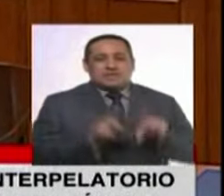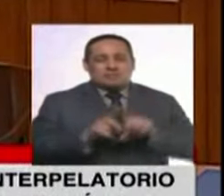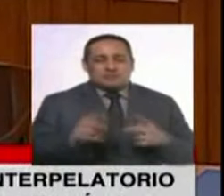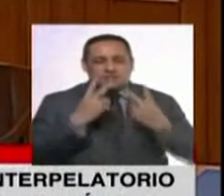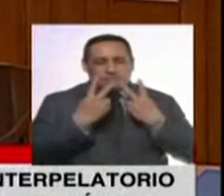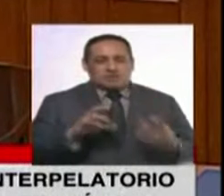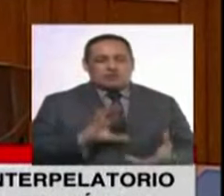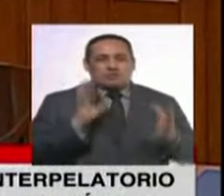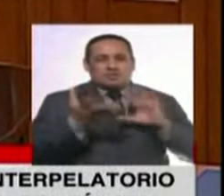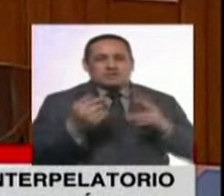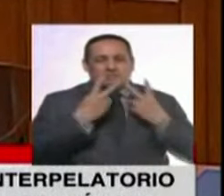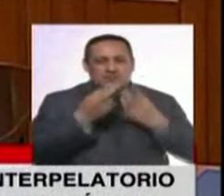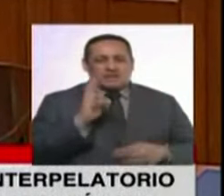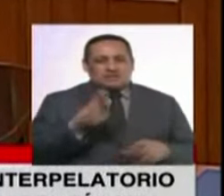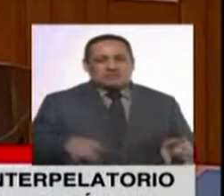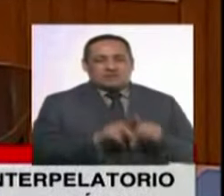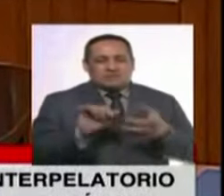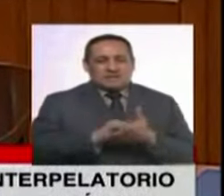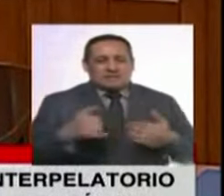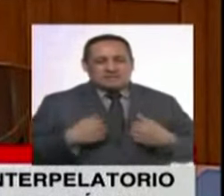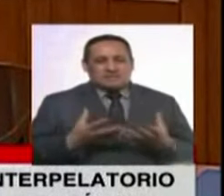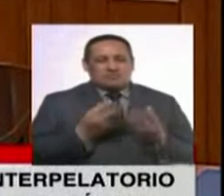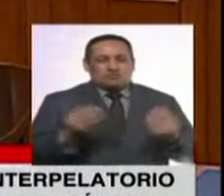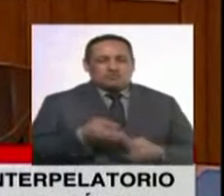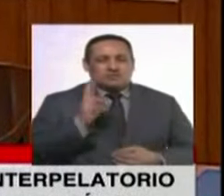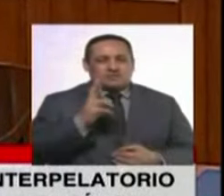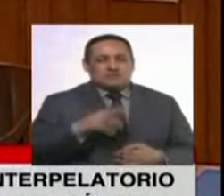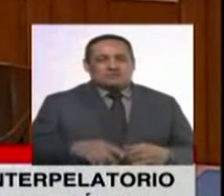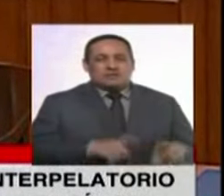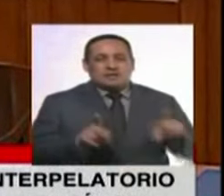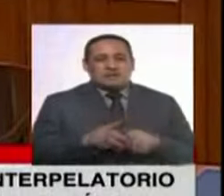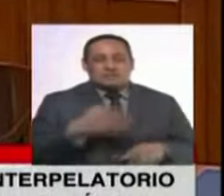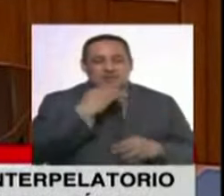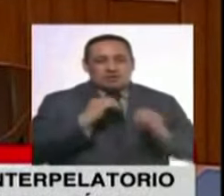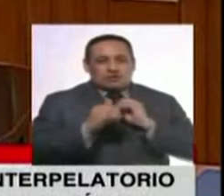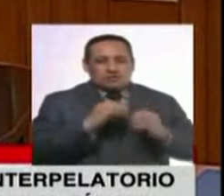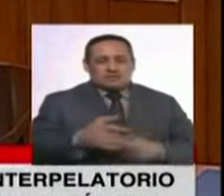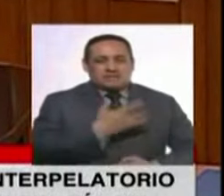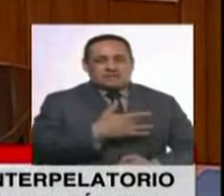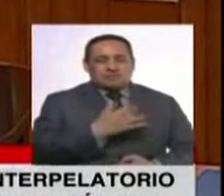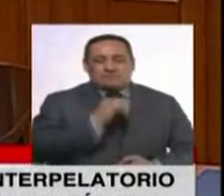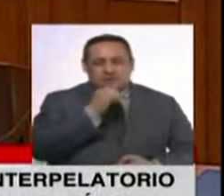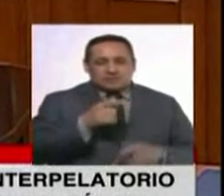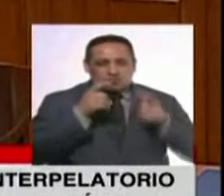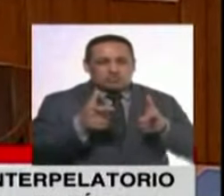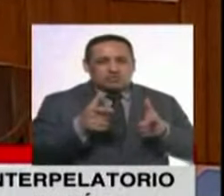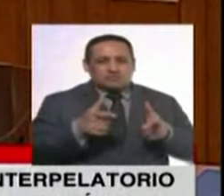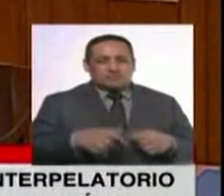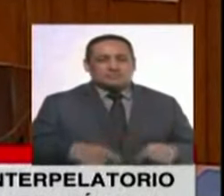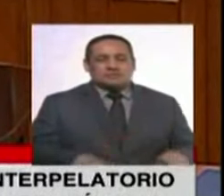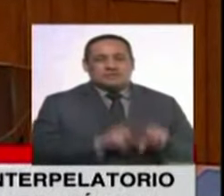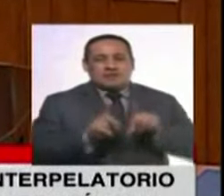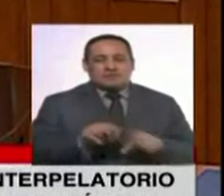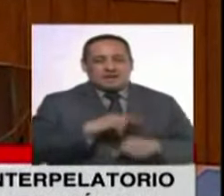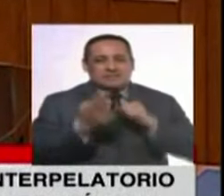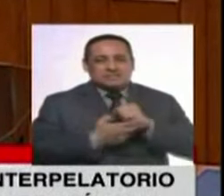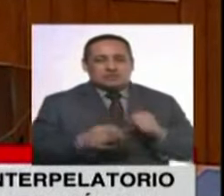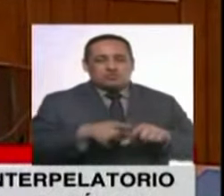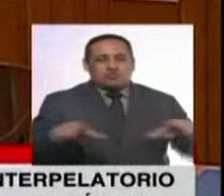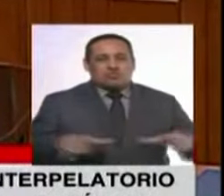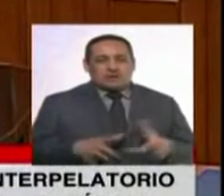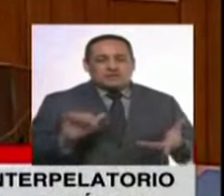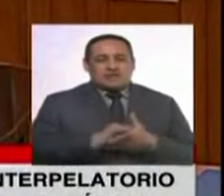compartir la delincuencia y el crimen organizado mejorando la percepción de inseguridad y analizando